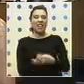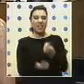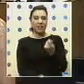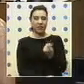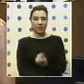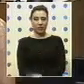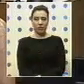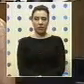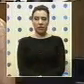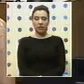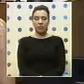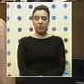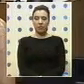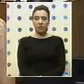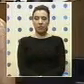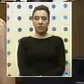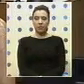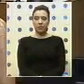usted lo quiera decir.